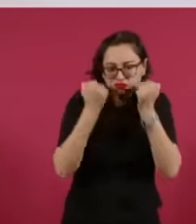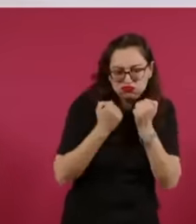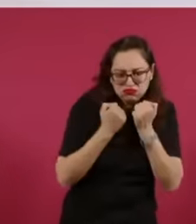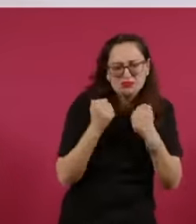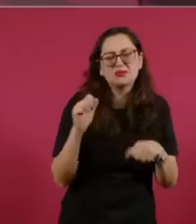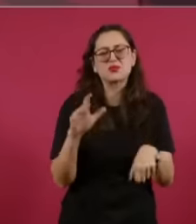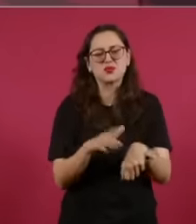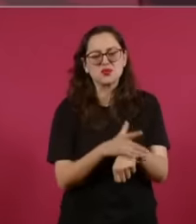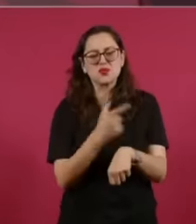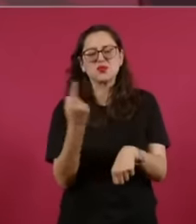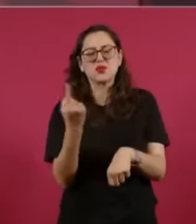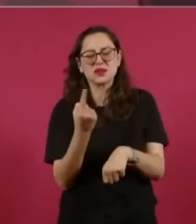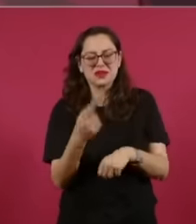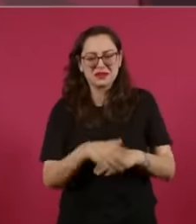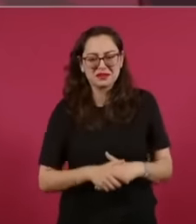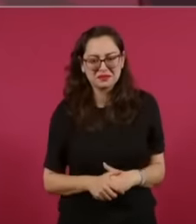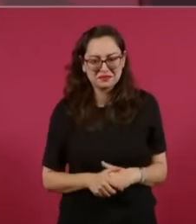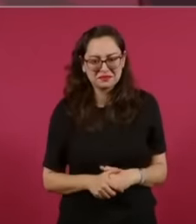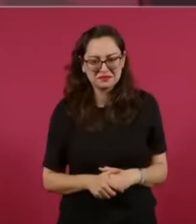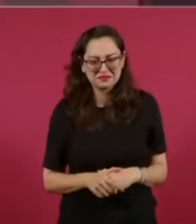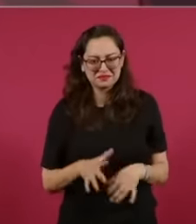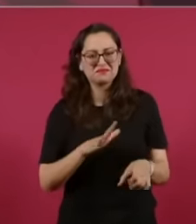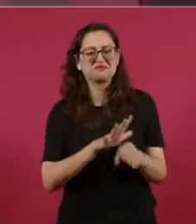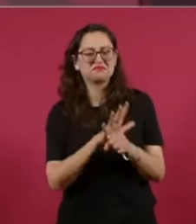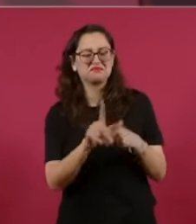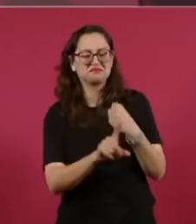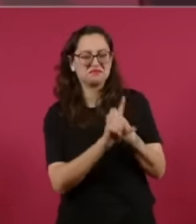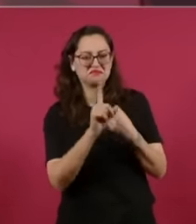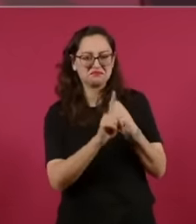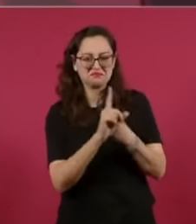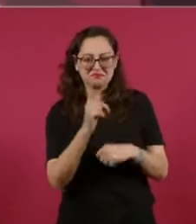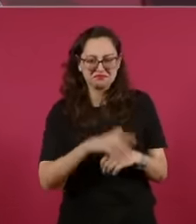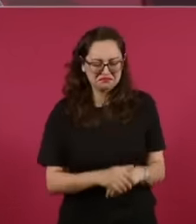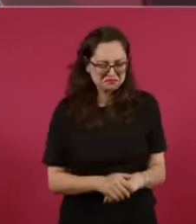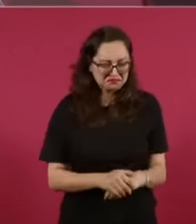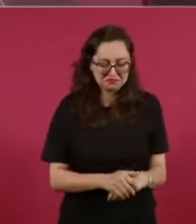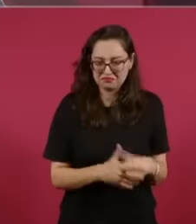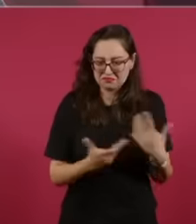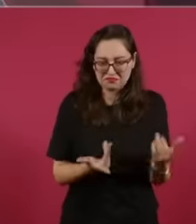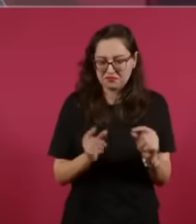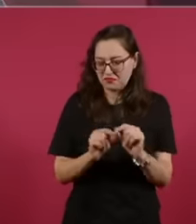Y no olvidar que somos libres.